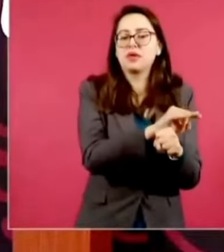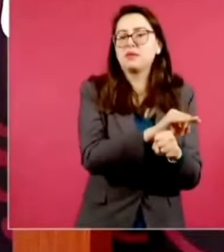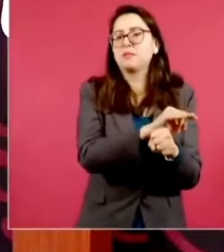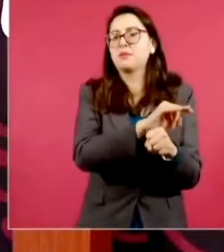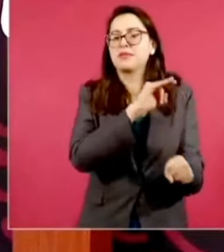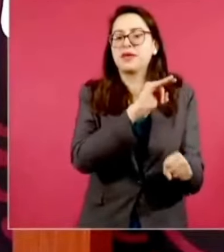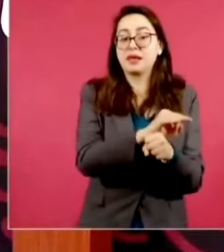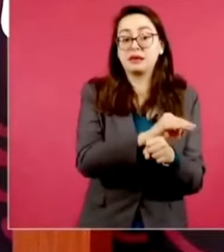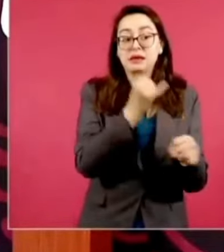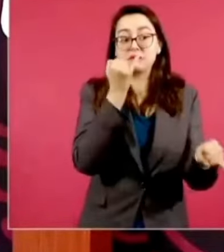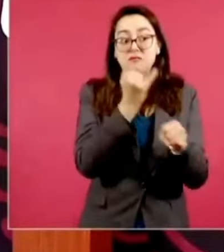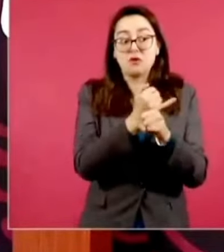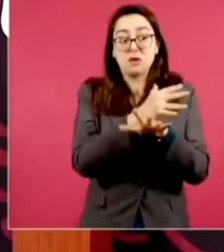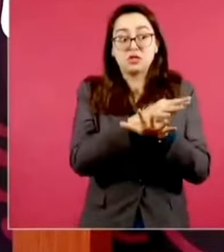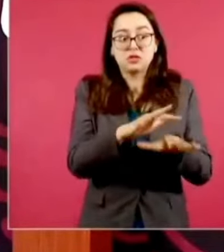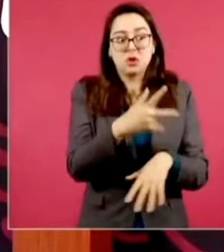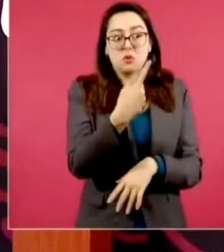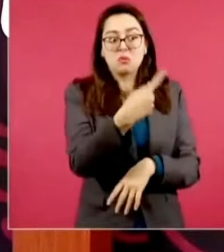información